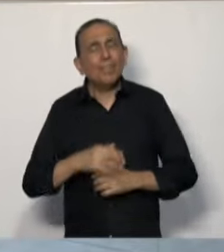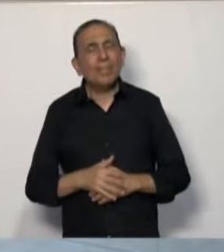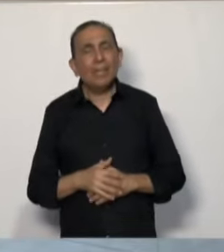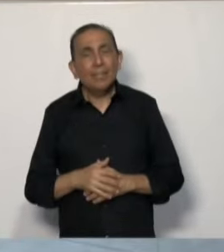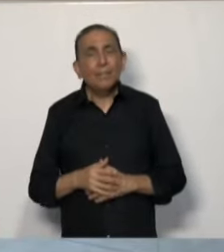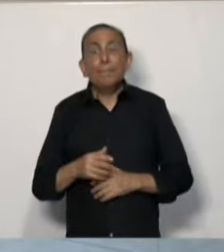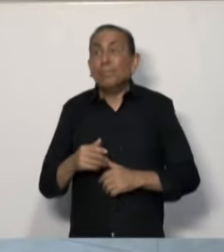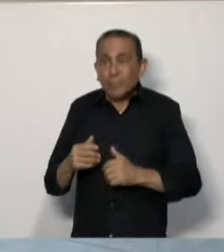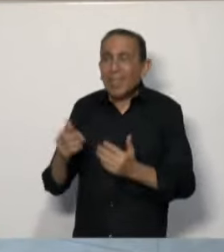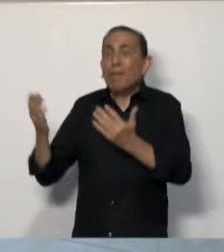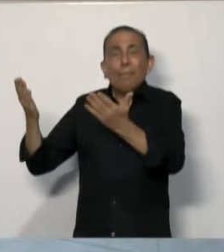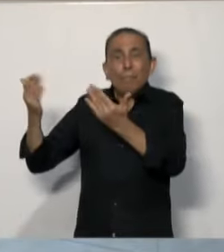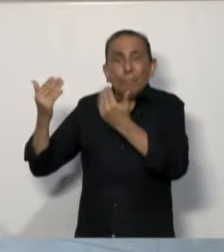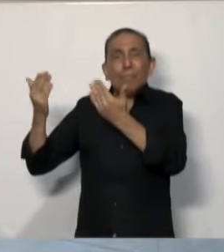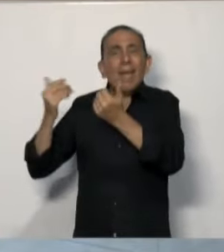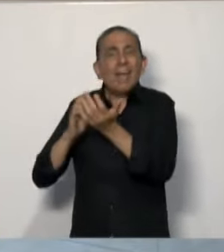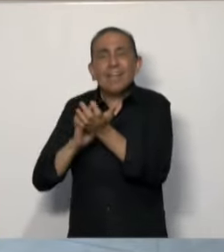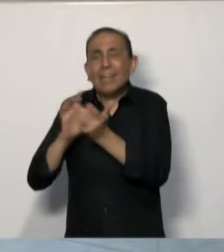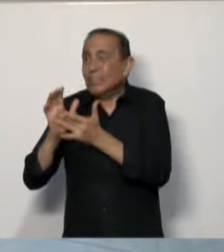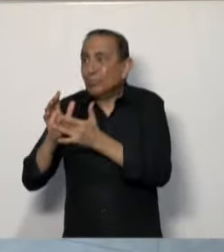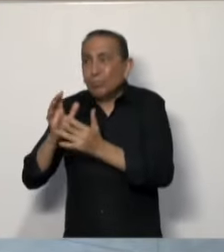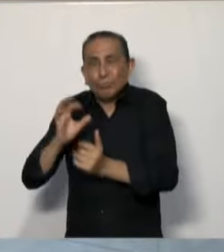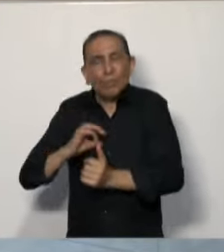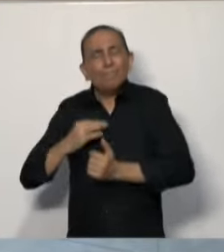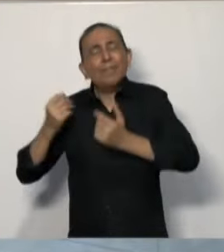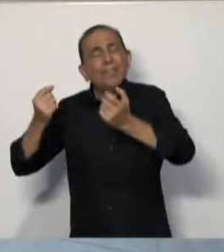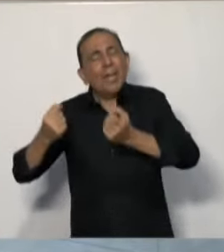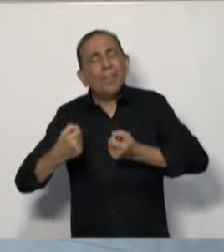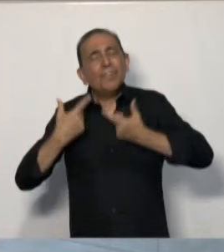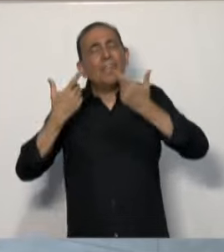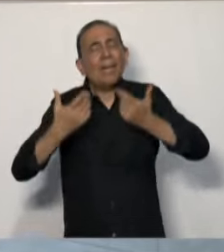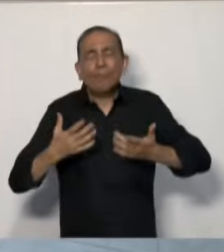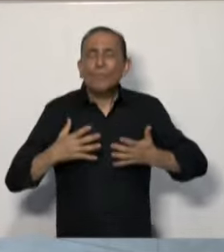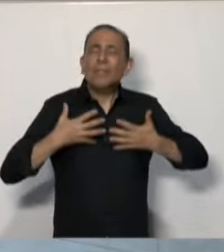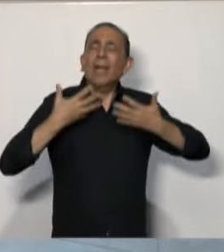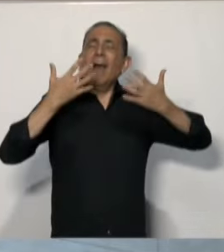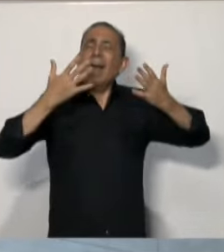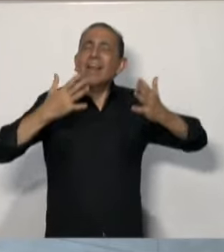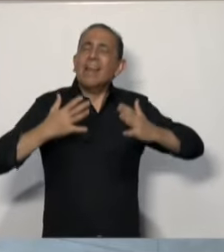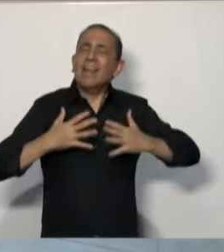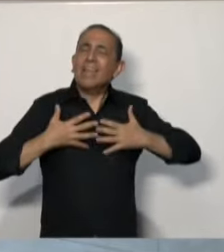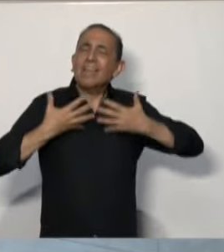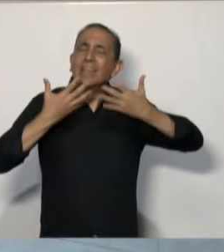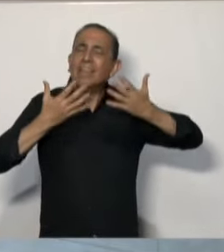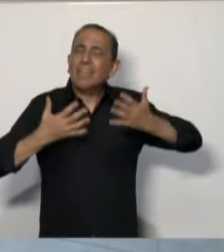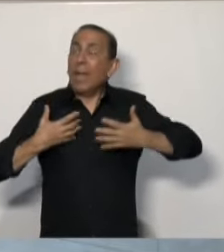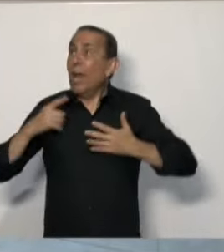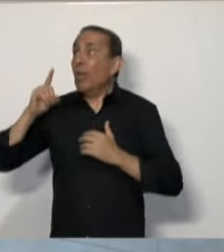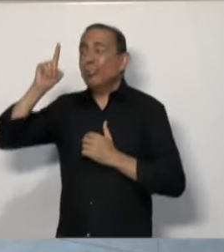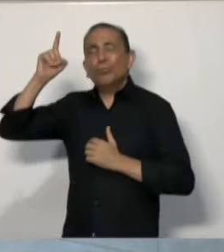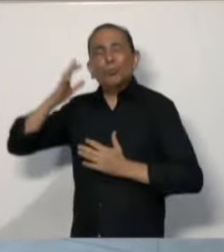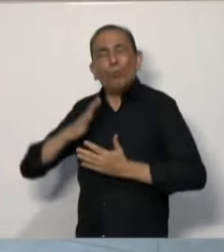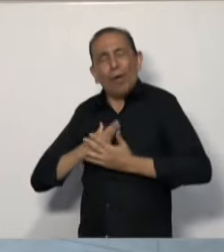De la Catedral Metropolitana de Buenos Aires, compartimos la Santa Misa presidida por